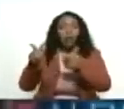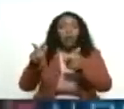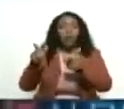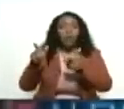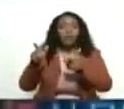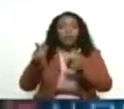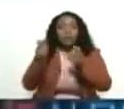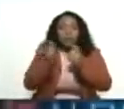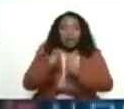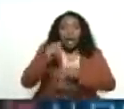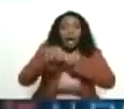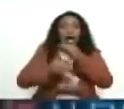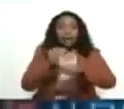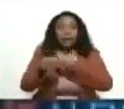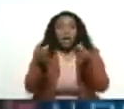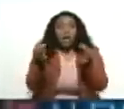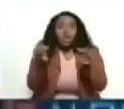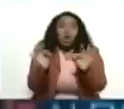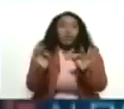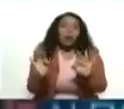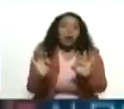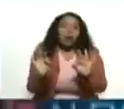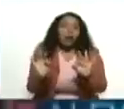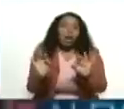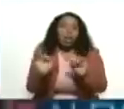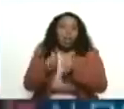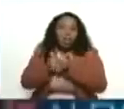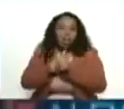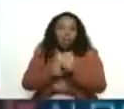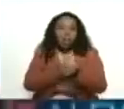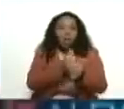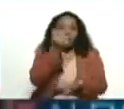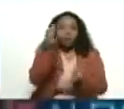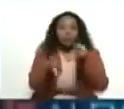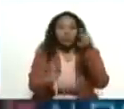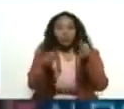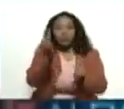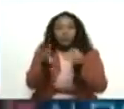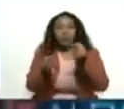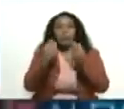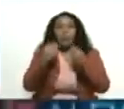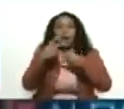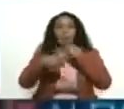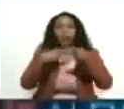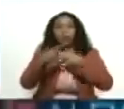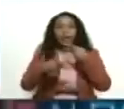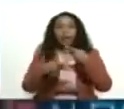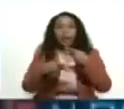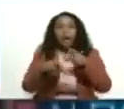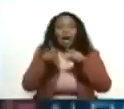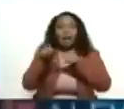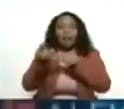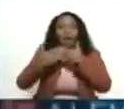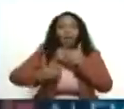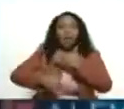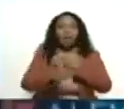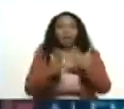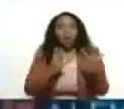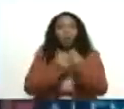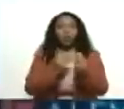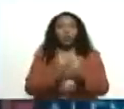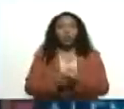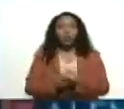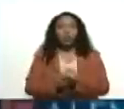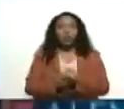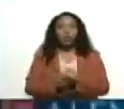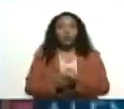se intente normalizar la persecución jurídica con fine político, para así avanzar juntos,